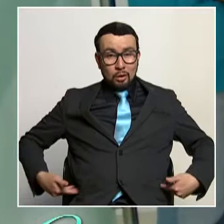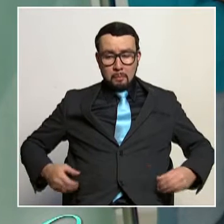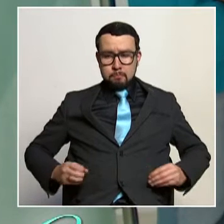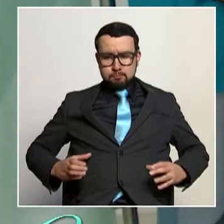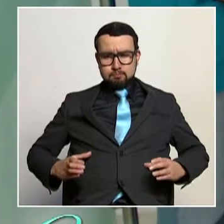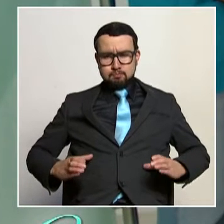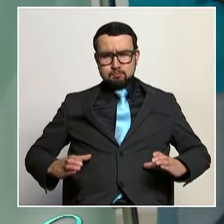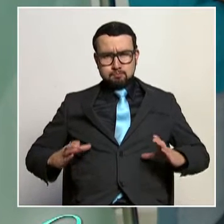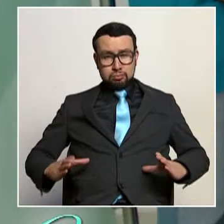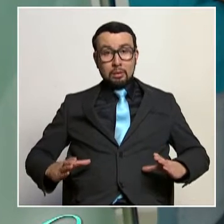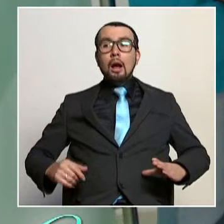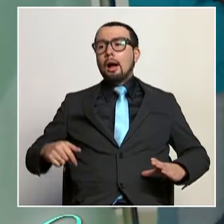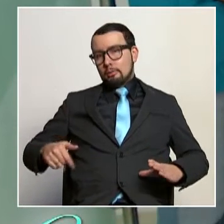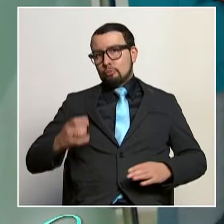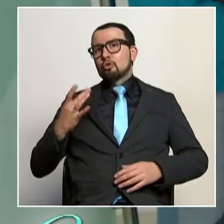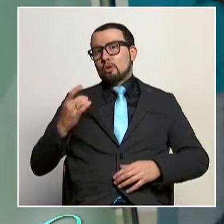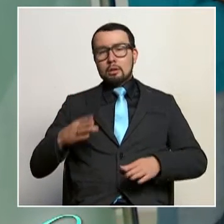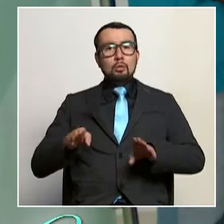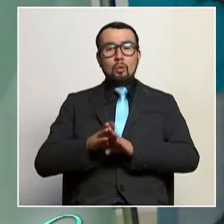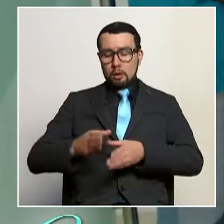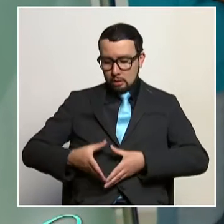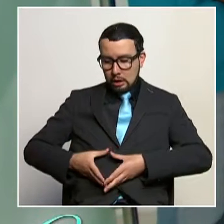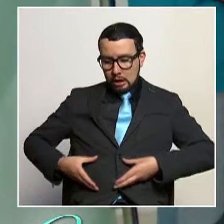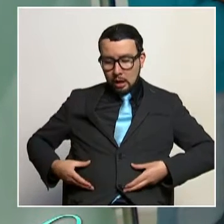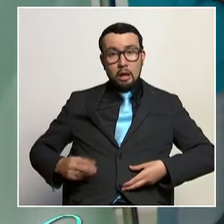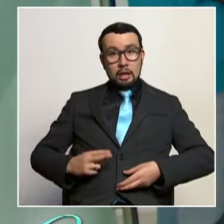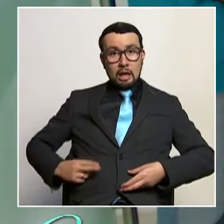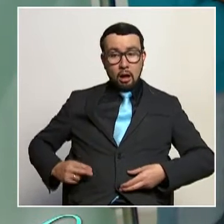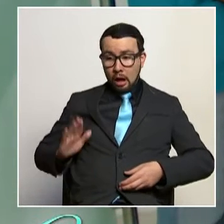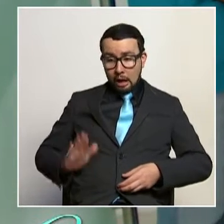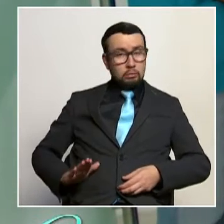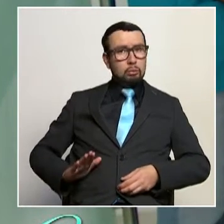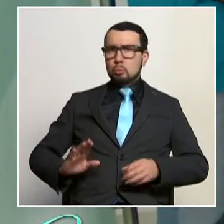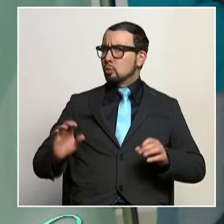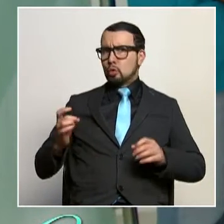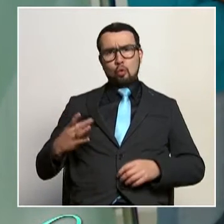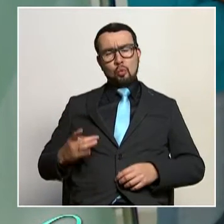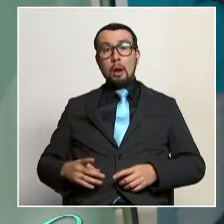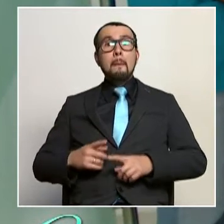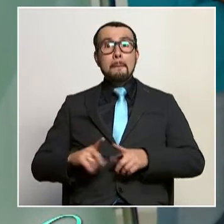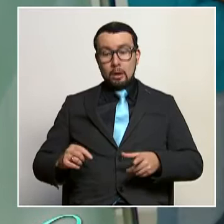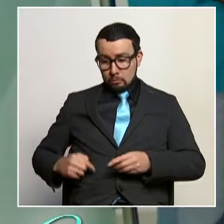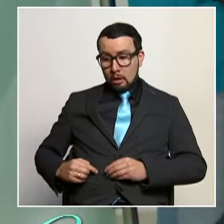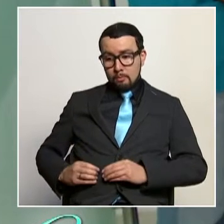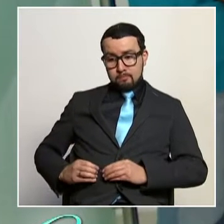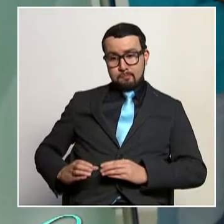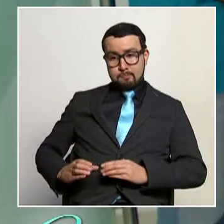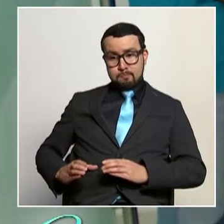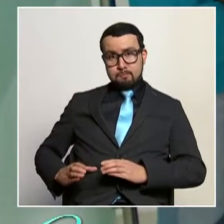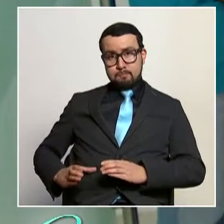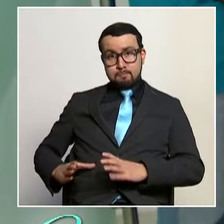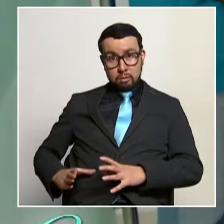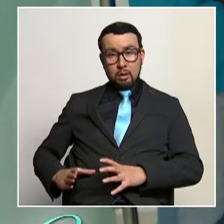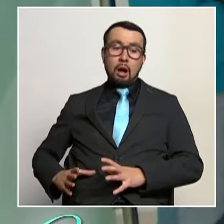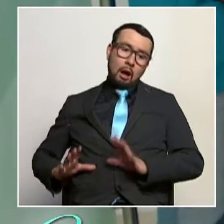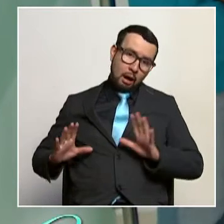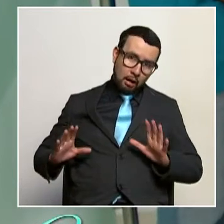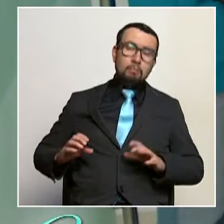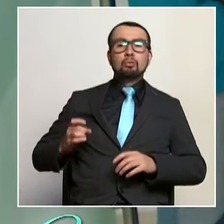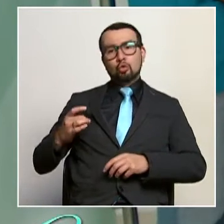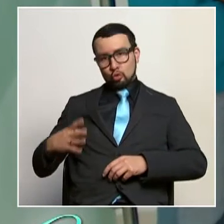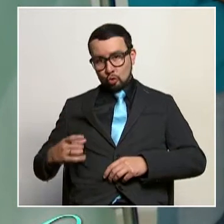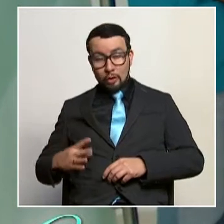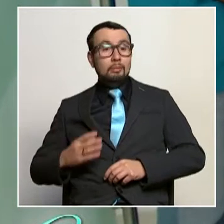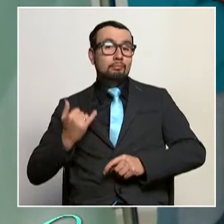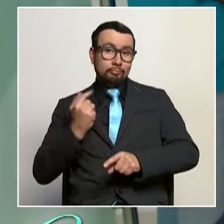riñón, duele. Lo mismo el hígado, un hígado en sí no duele, pero distensión el hígado, la cápsula de Gleason